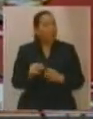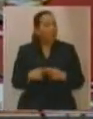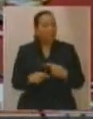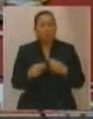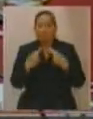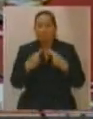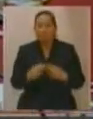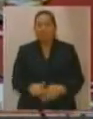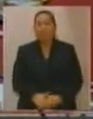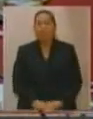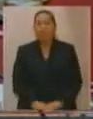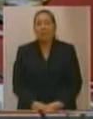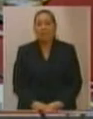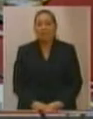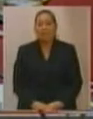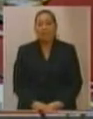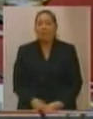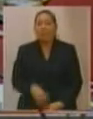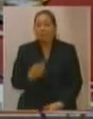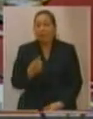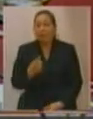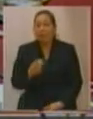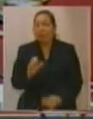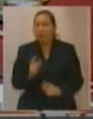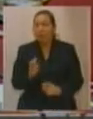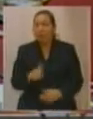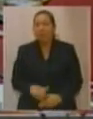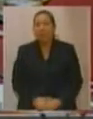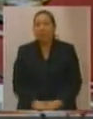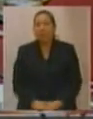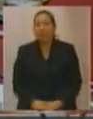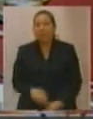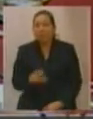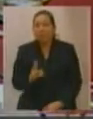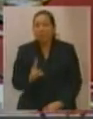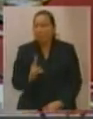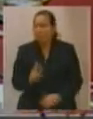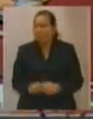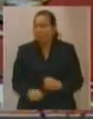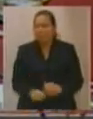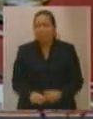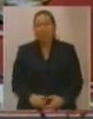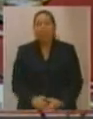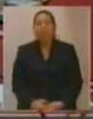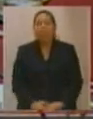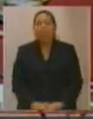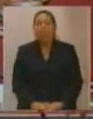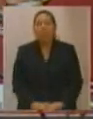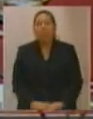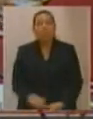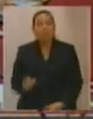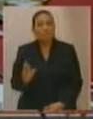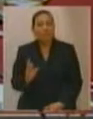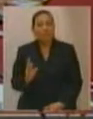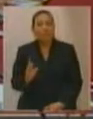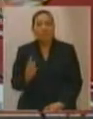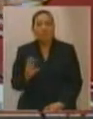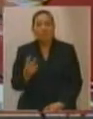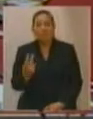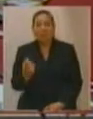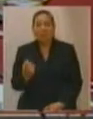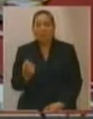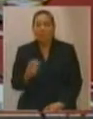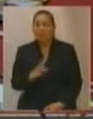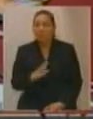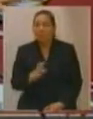como respuesta a lo que señala el señor congresista Bruce hace 2 años. En febrero del año 2011,